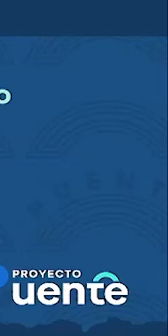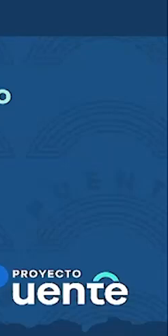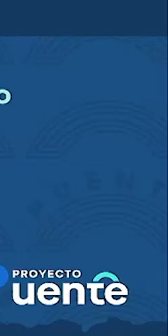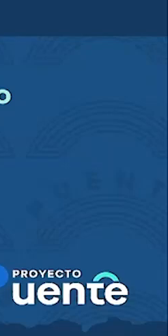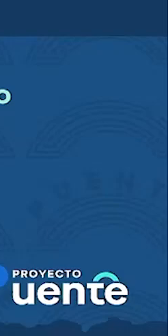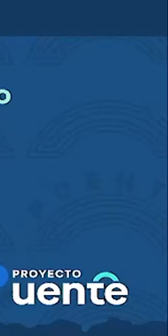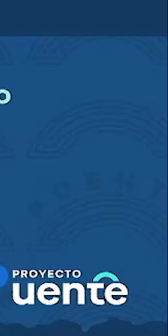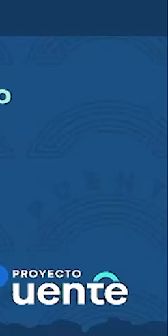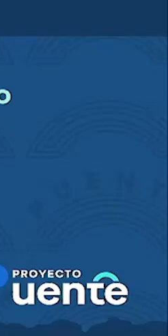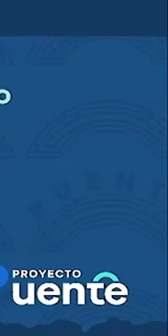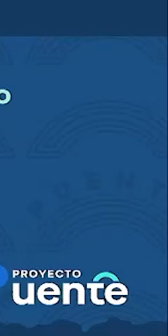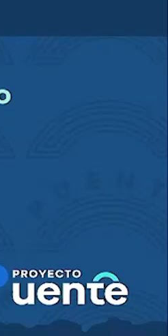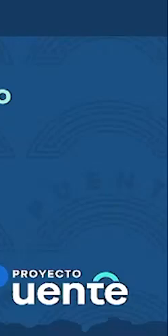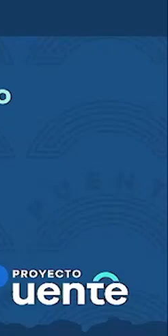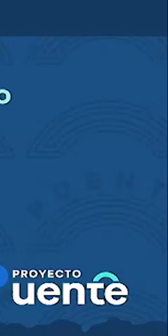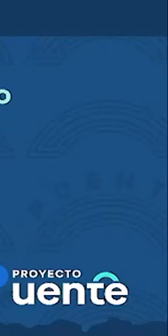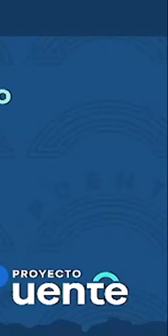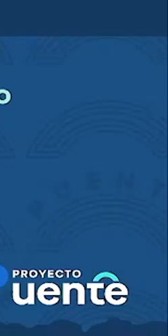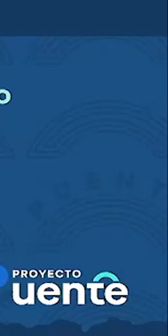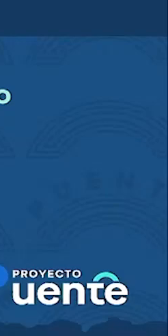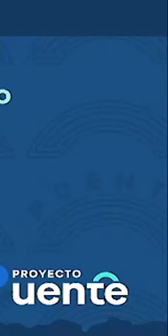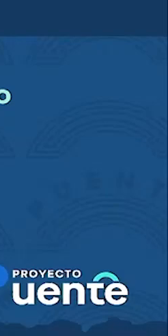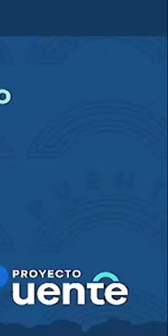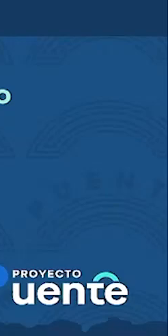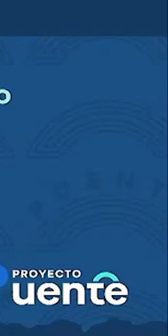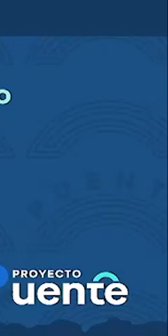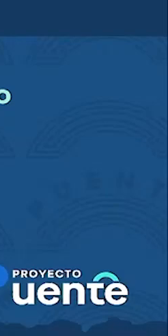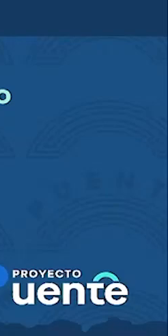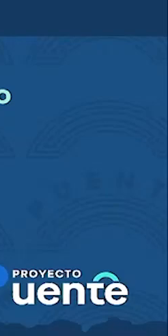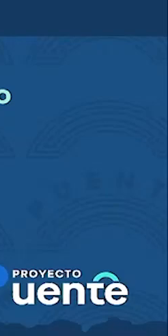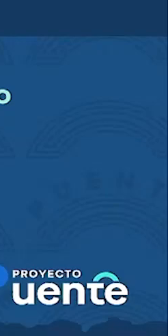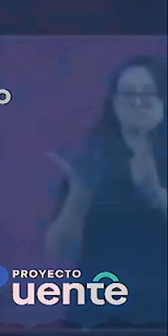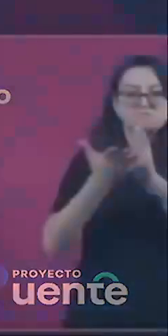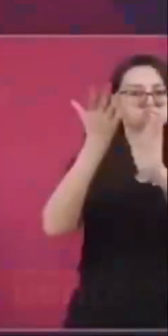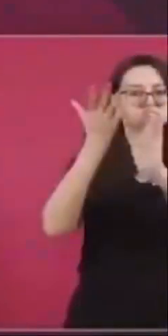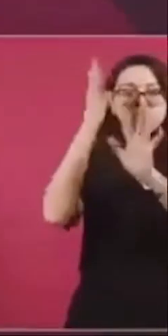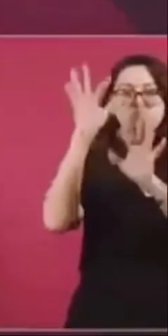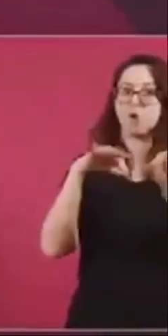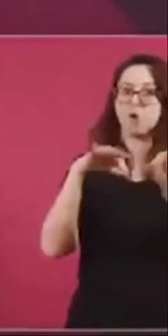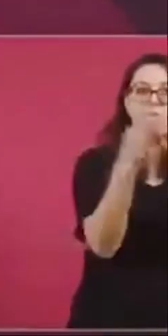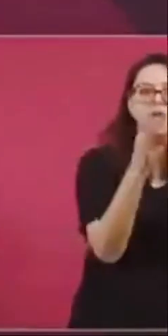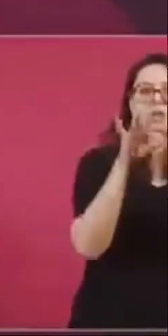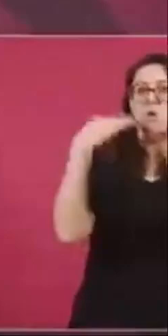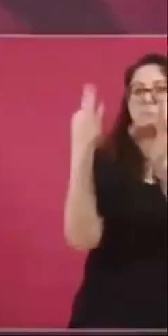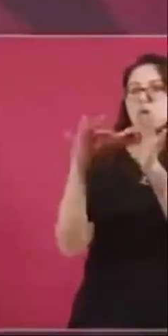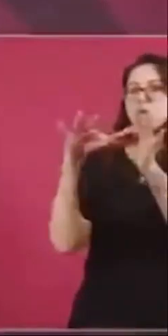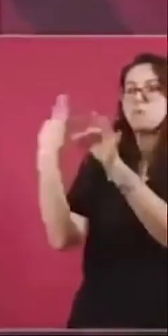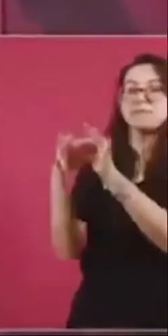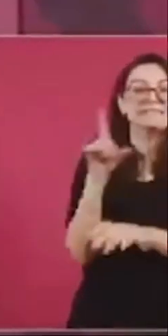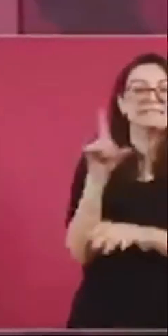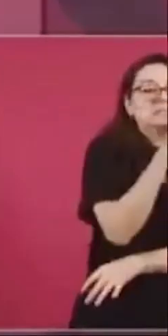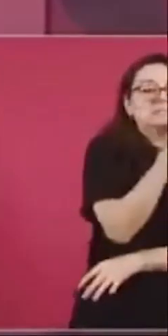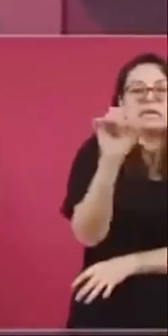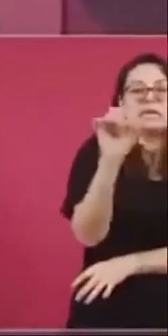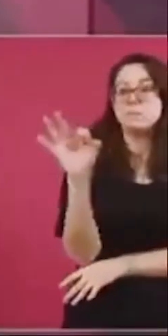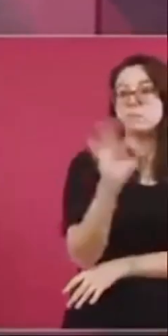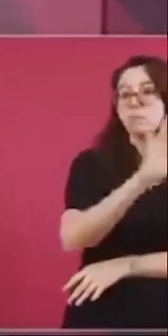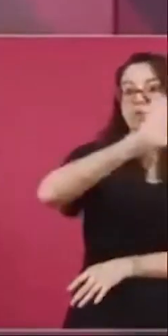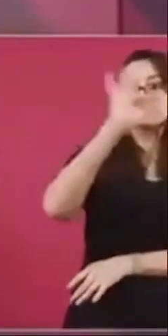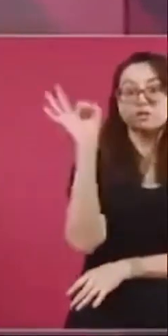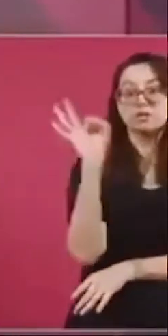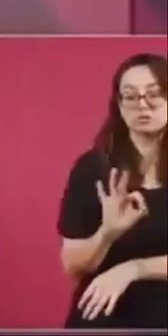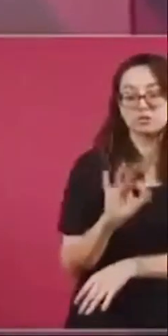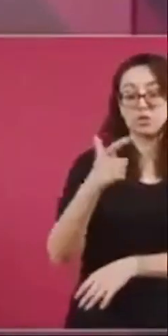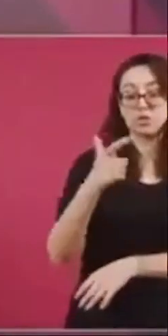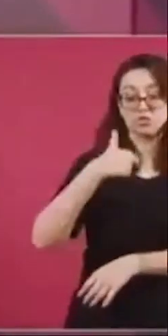llamados a dejar de intervenir en la elección, por cosas, pueden ser a veces son sus conferencias mañanera, a veces